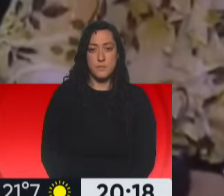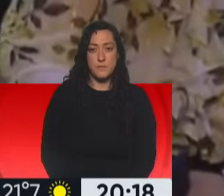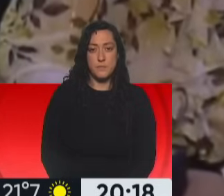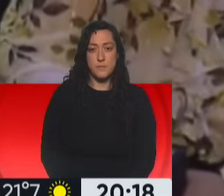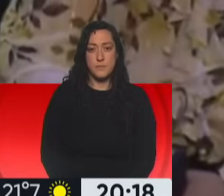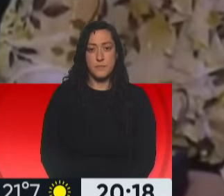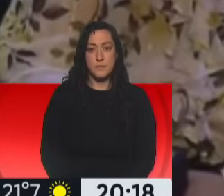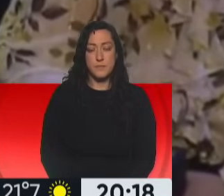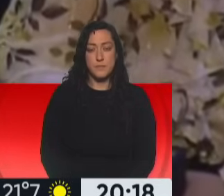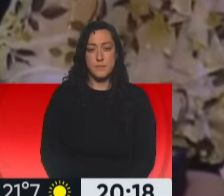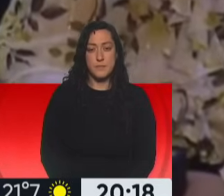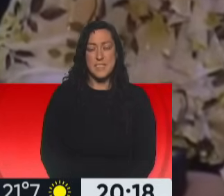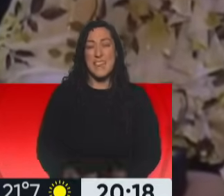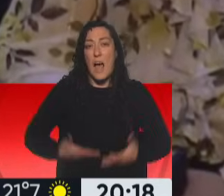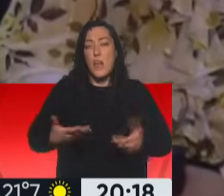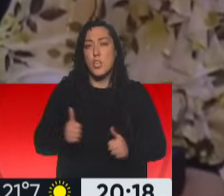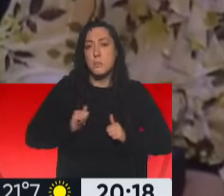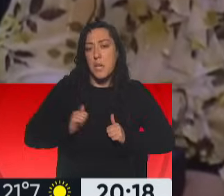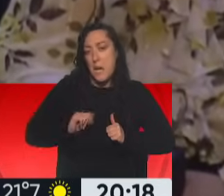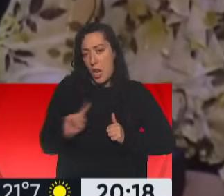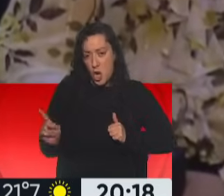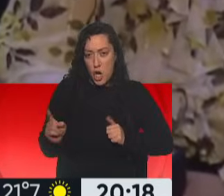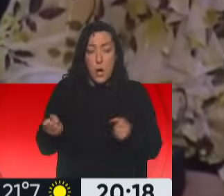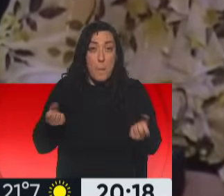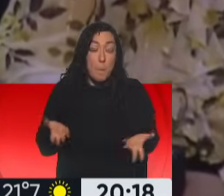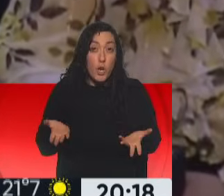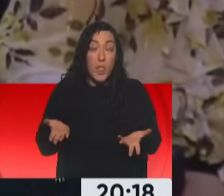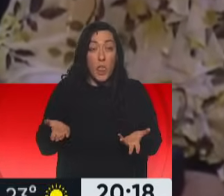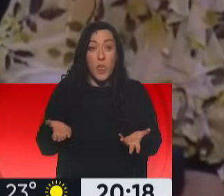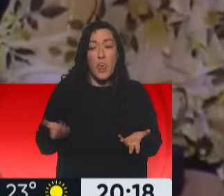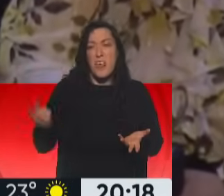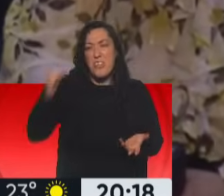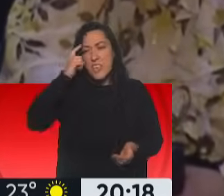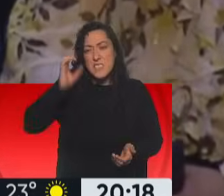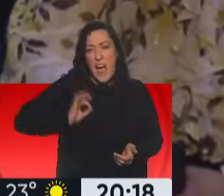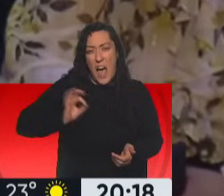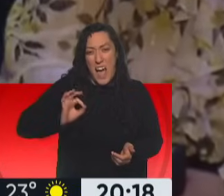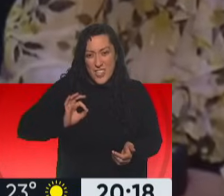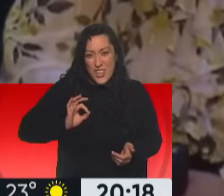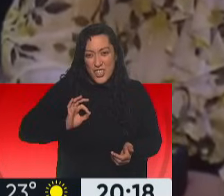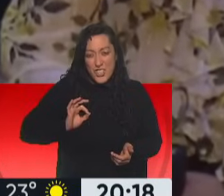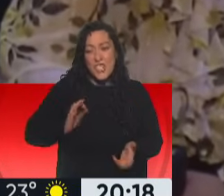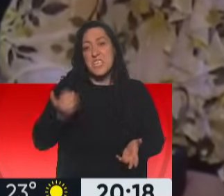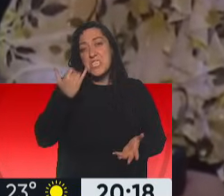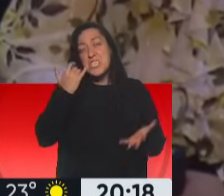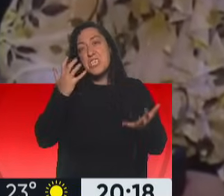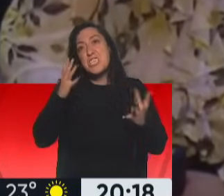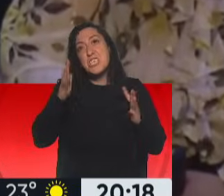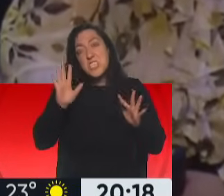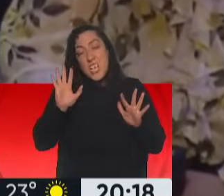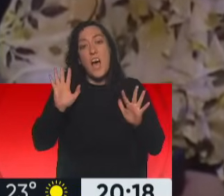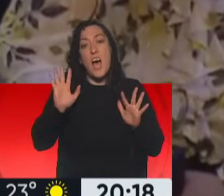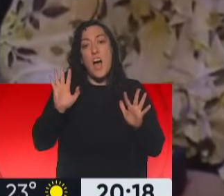Y no habría que esperar tanto, porque en los primeros 10 años empezaríamos a entrar